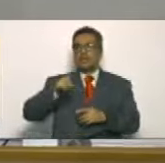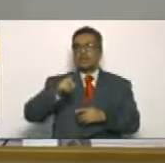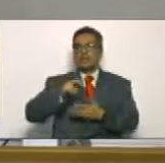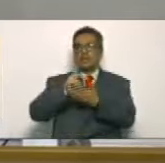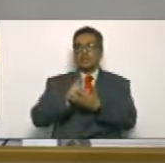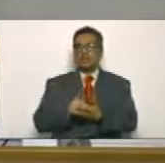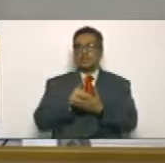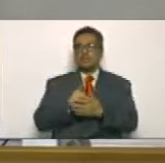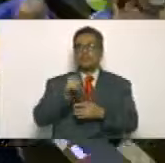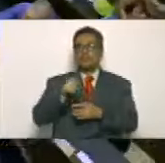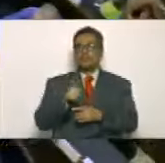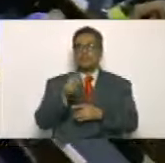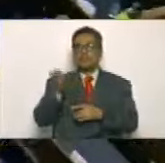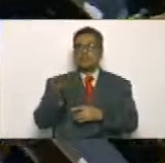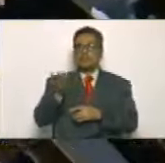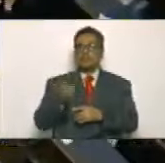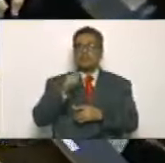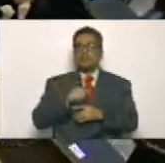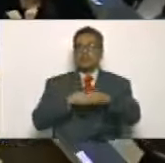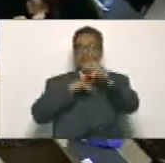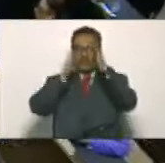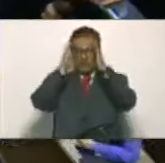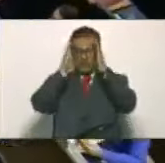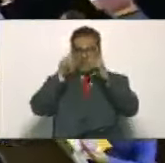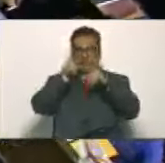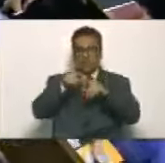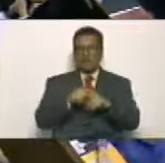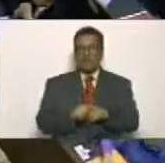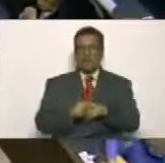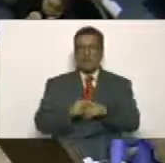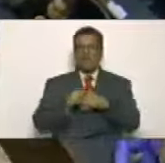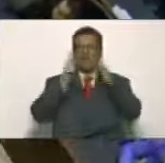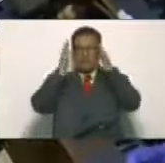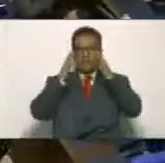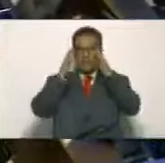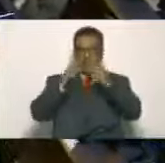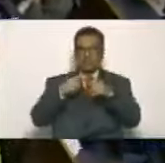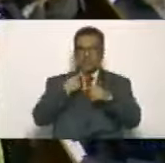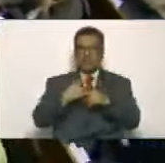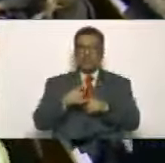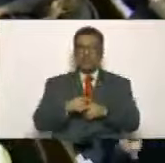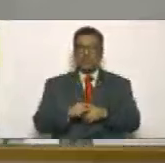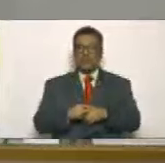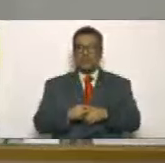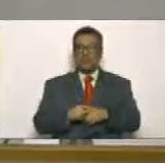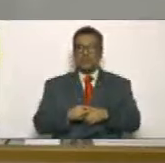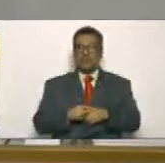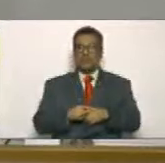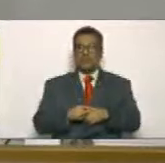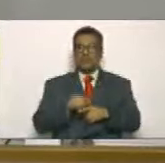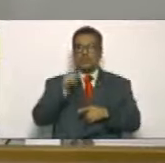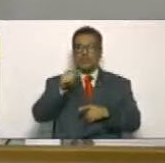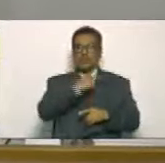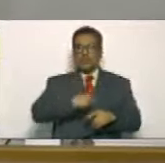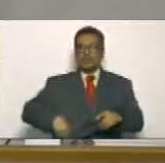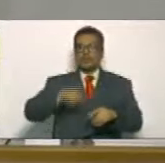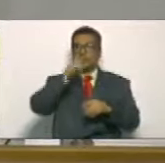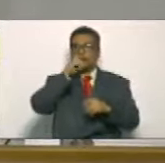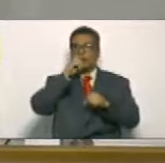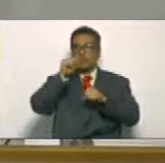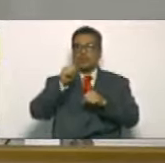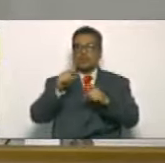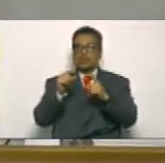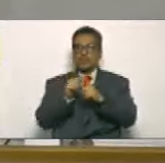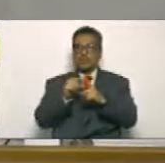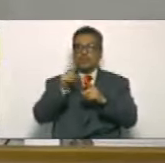peso importante en la atención de estas orientaciones, recomendaciones, sugerencias o instrucciones dadas por el presidente Nicolás Maduro en el